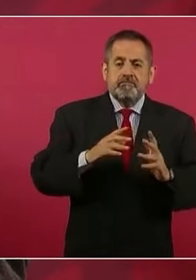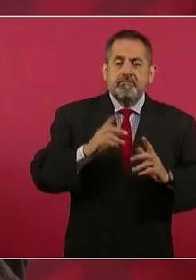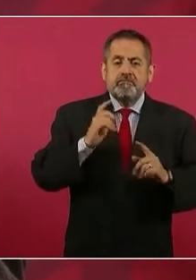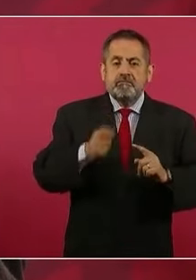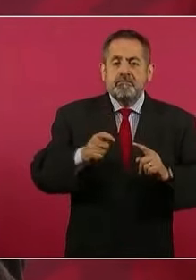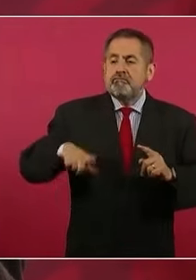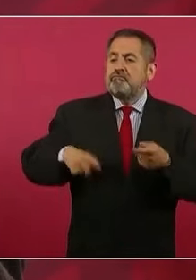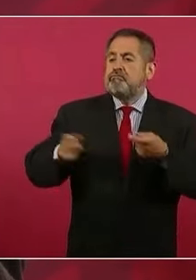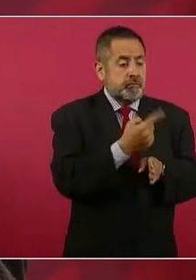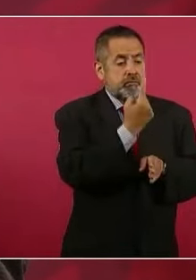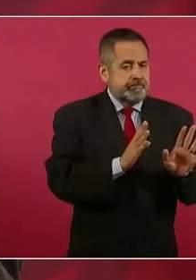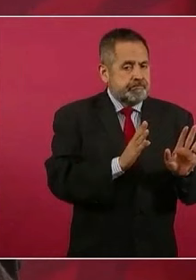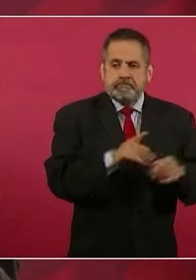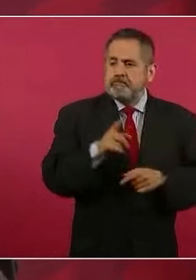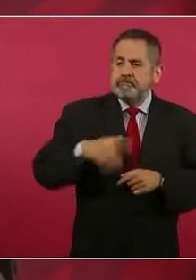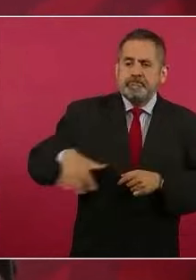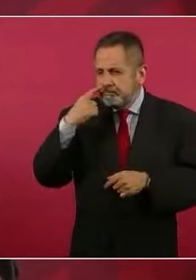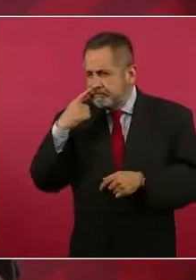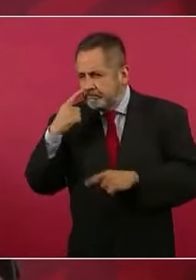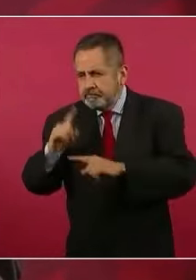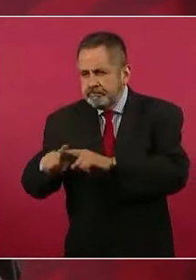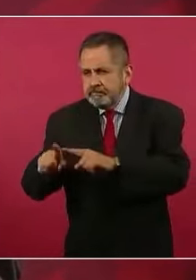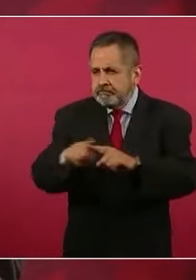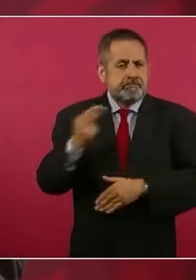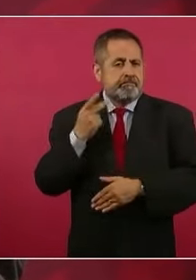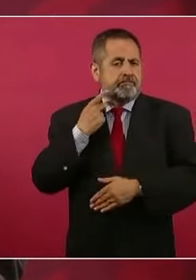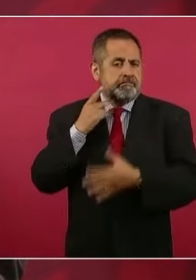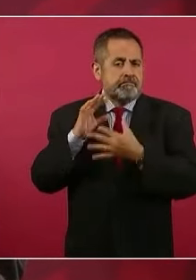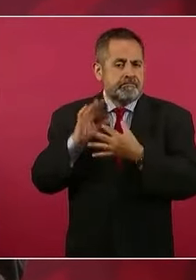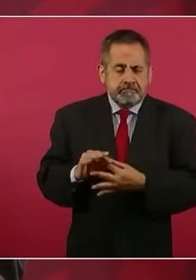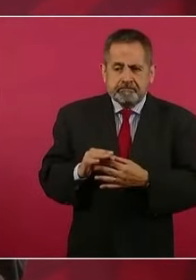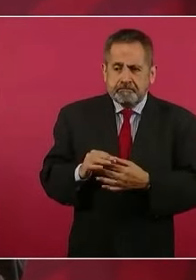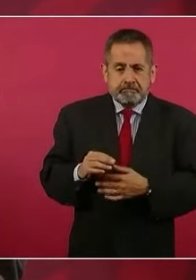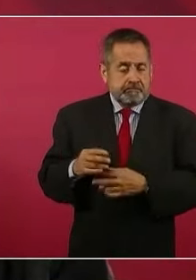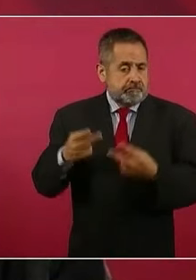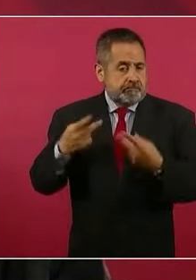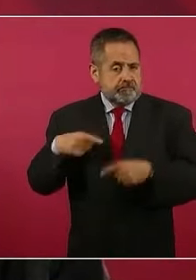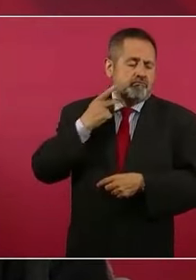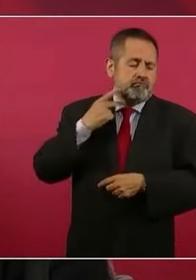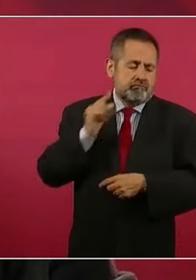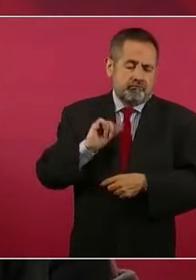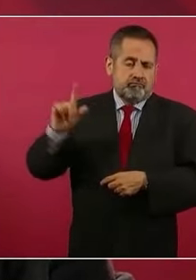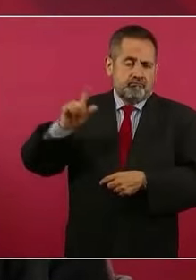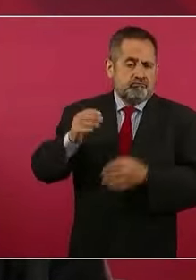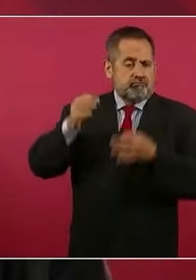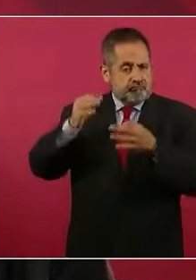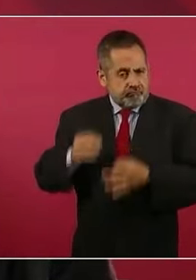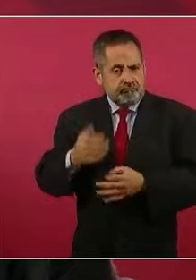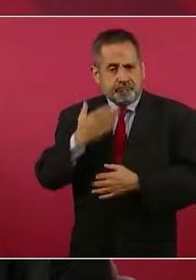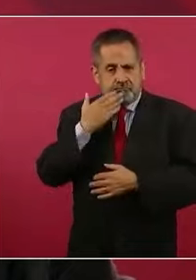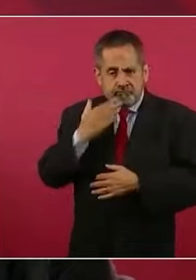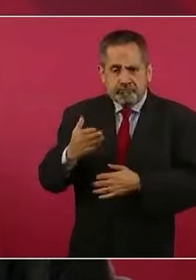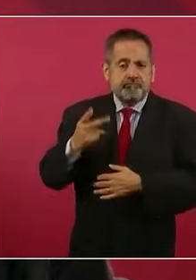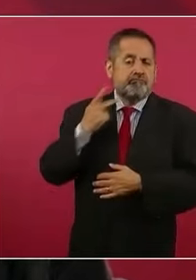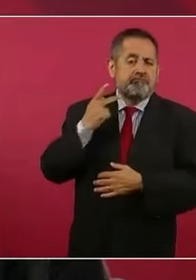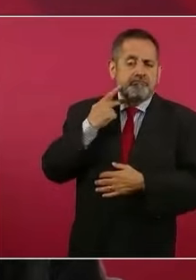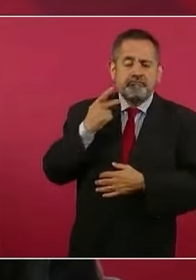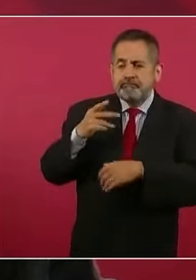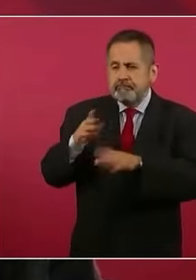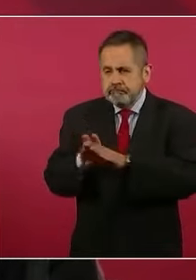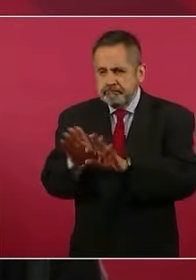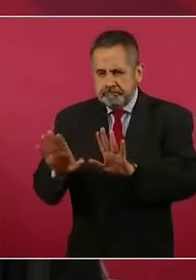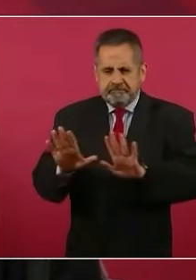de gobernar los pueblos, es necesaria la política, el noble oficio de la política que es manejo de los